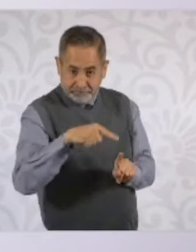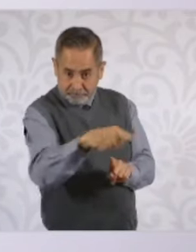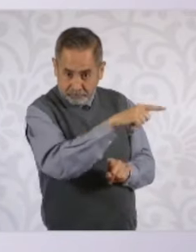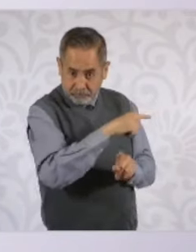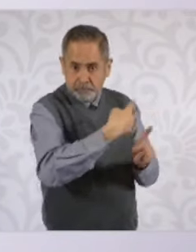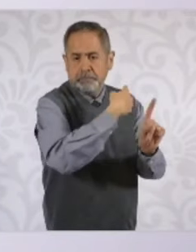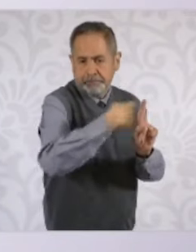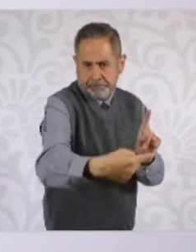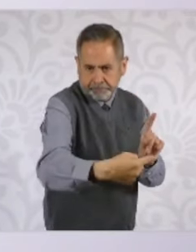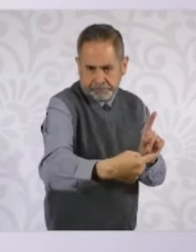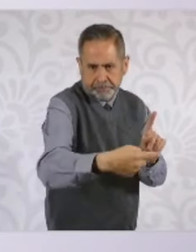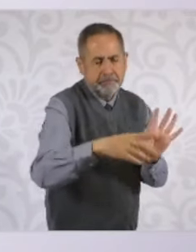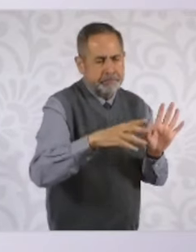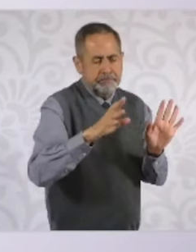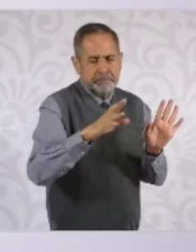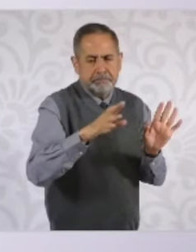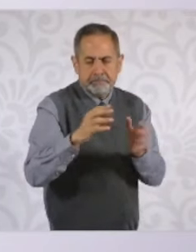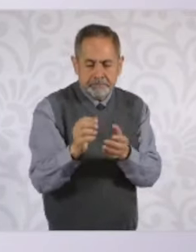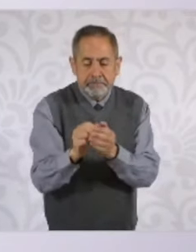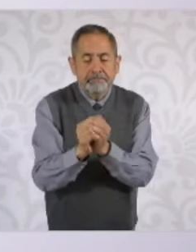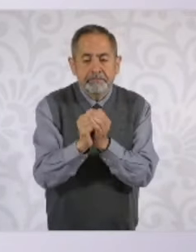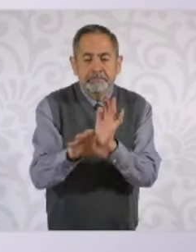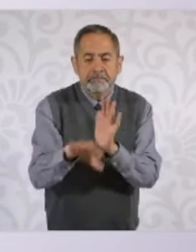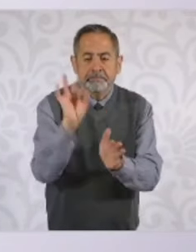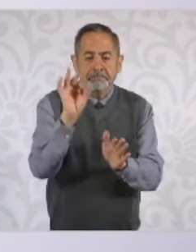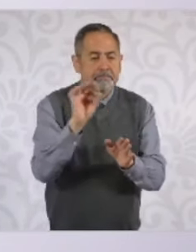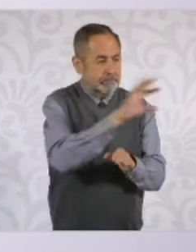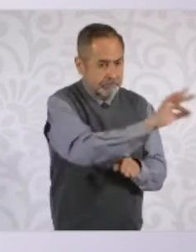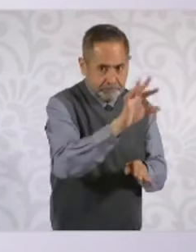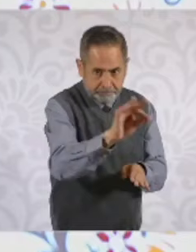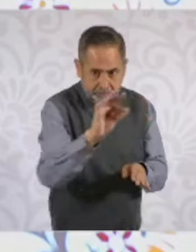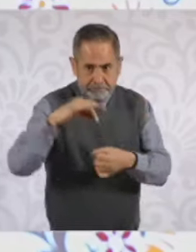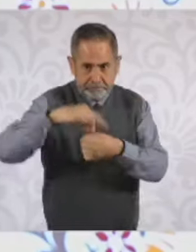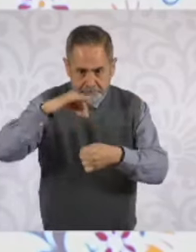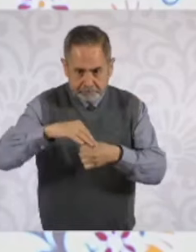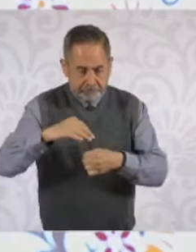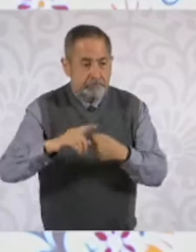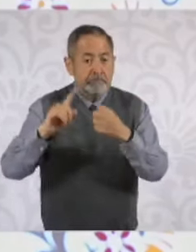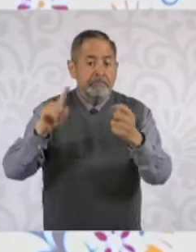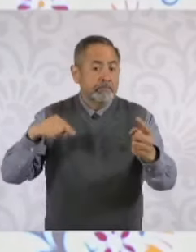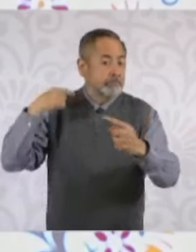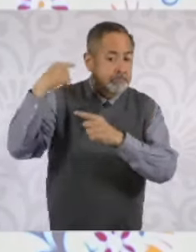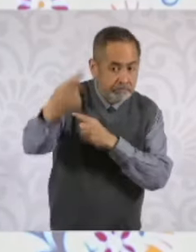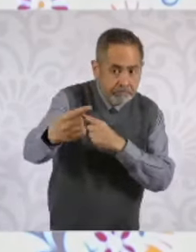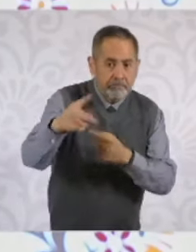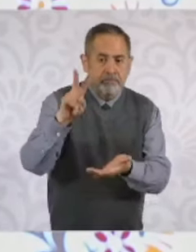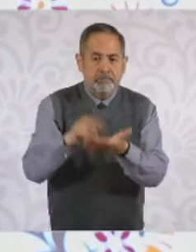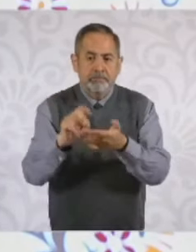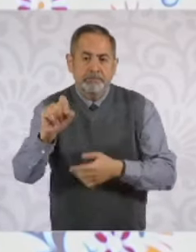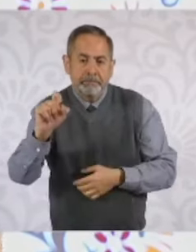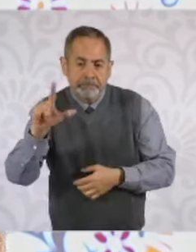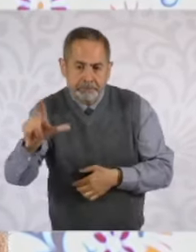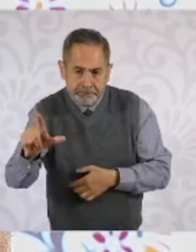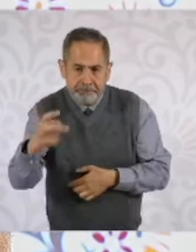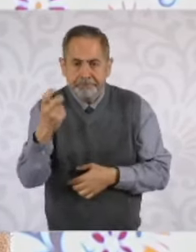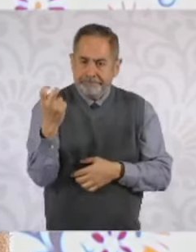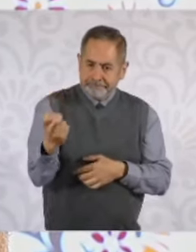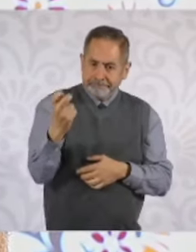puestos van a ser elegidos. Y la otra parte en el 2027. ¿Cuáles